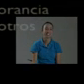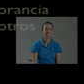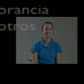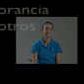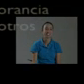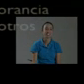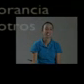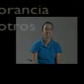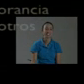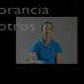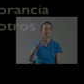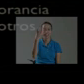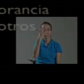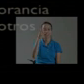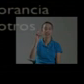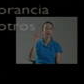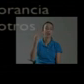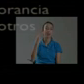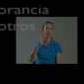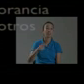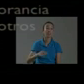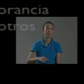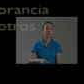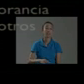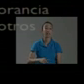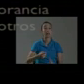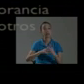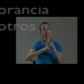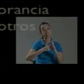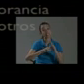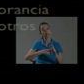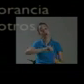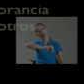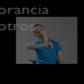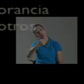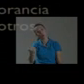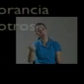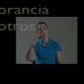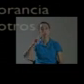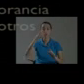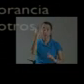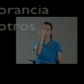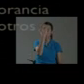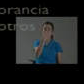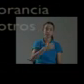Esto lo enseñé hace años en la iglesia. Y dije, empiece a decir lo que sus hijos son.